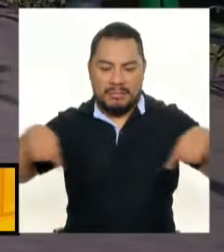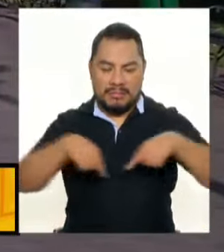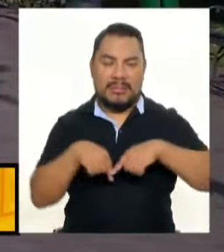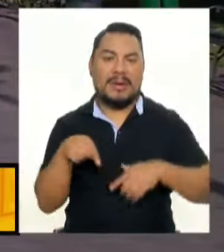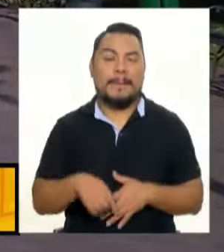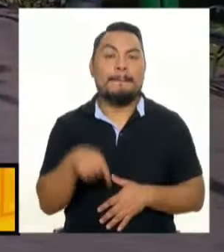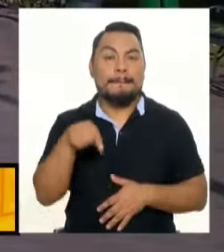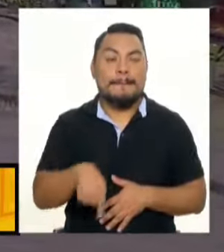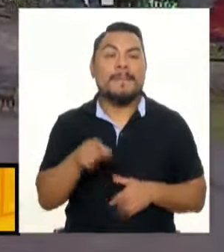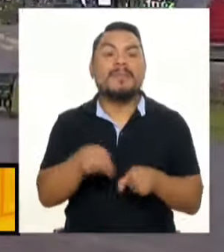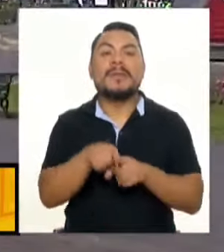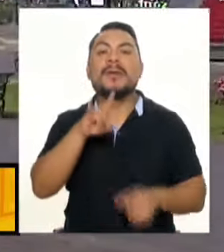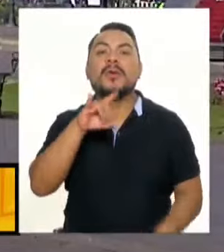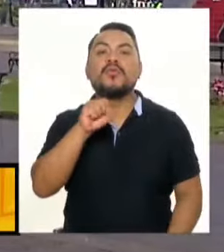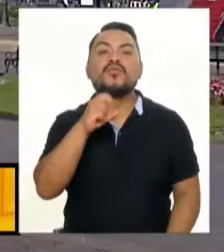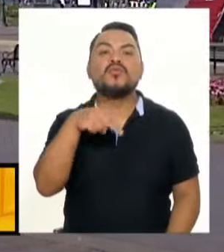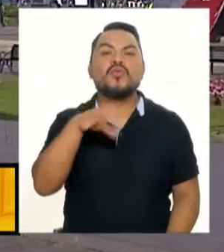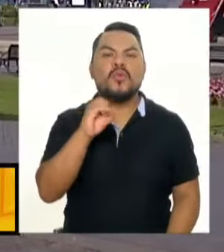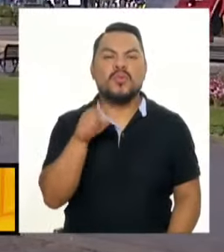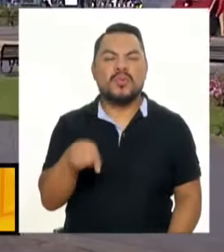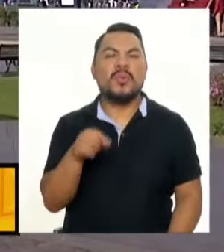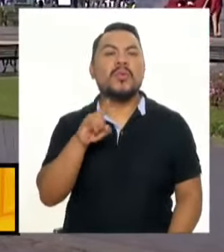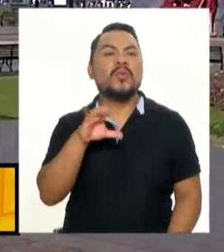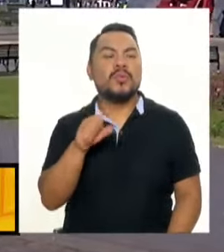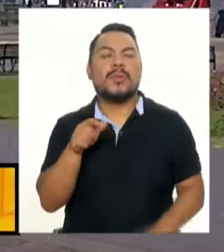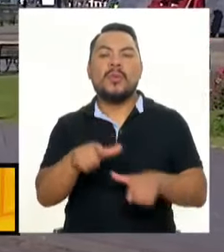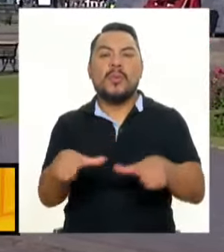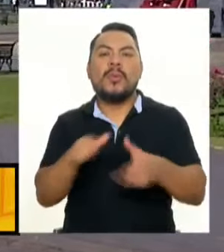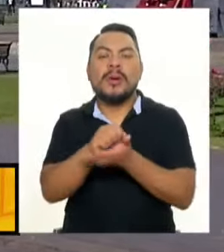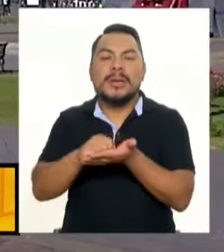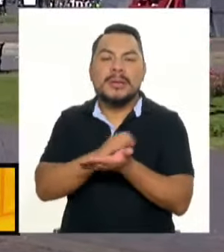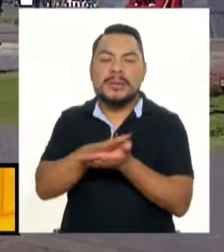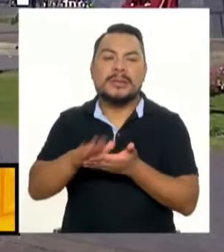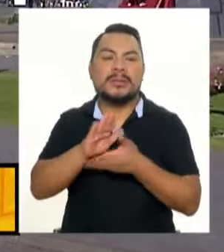usno es el lugar sagrado donde se realiza